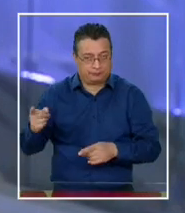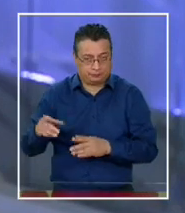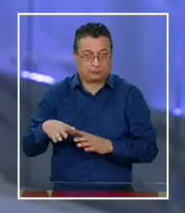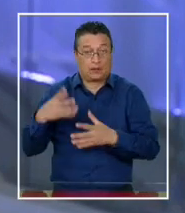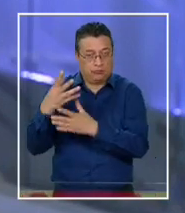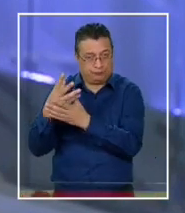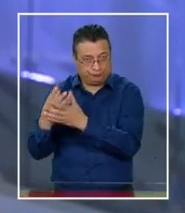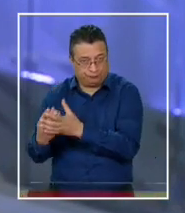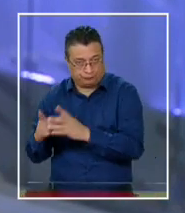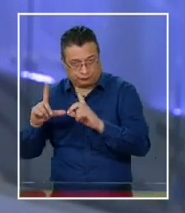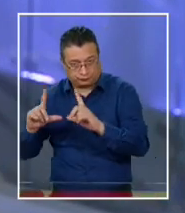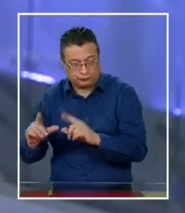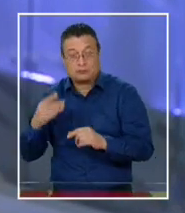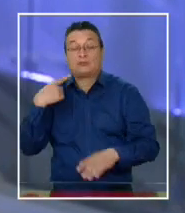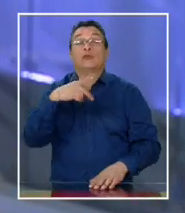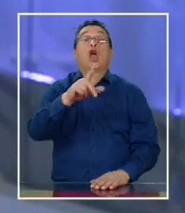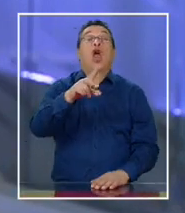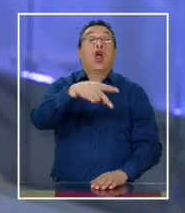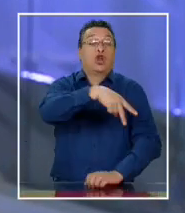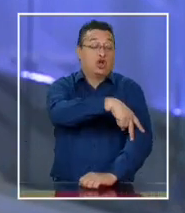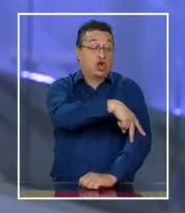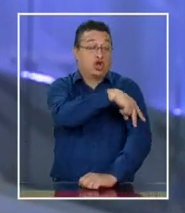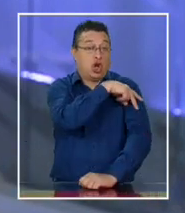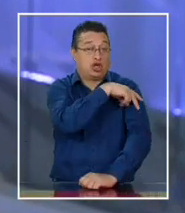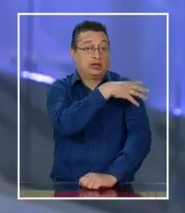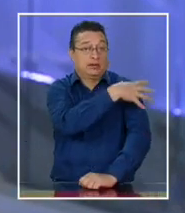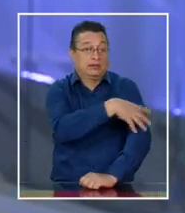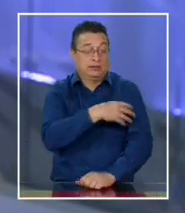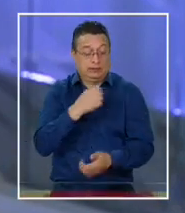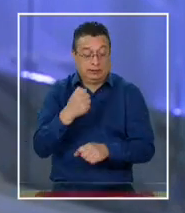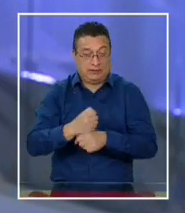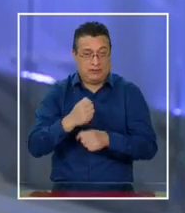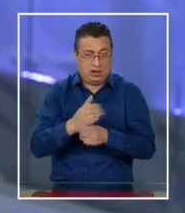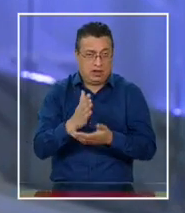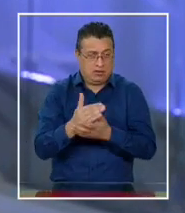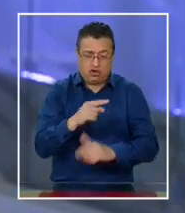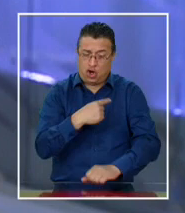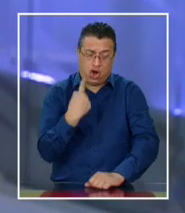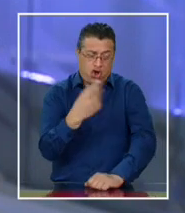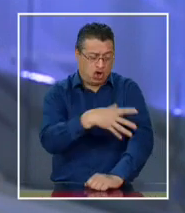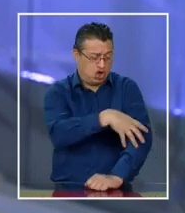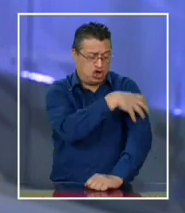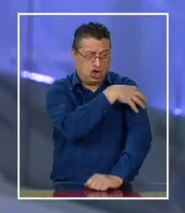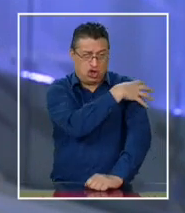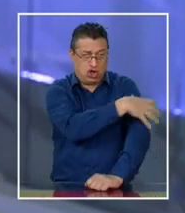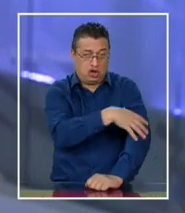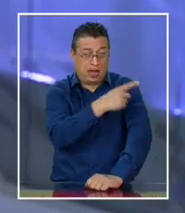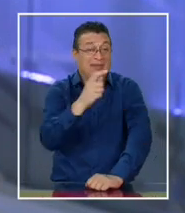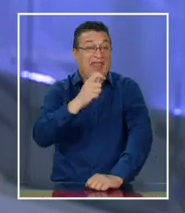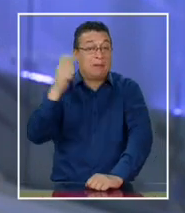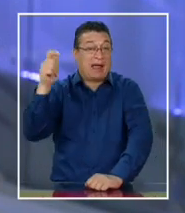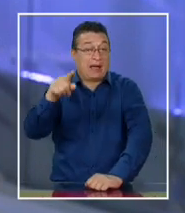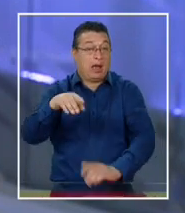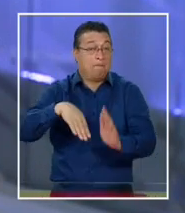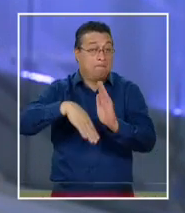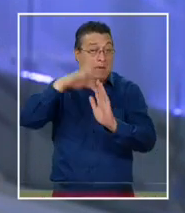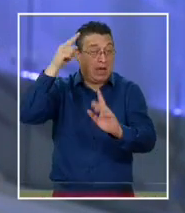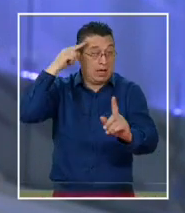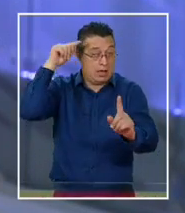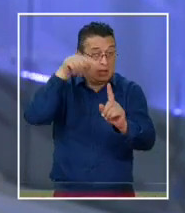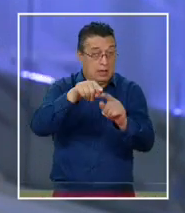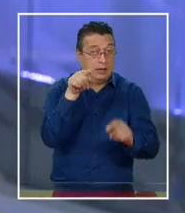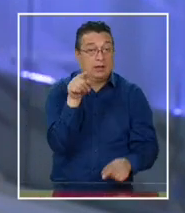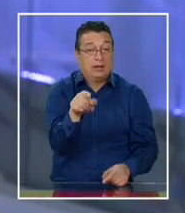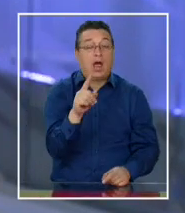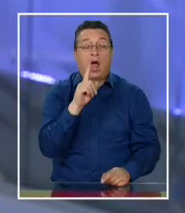ejemplo en el norte estamos con una estrategia bien profunda en todo el norte y muy particularmente en tarapacá que que tenemos